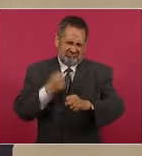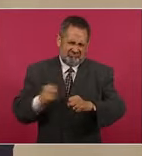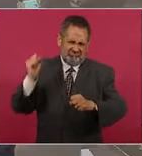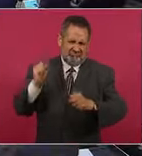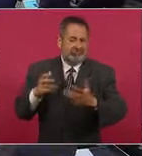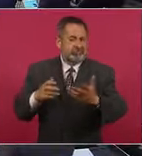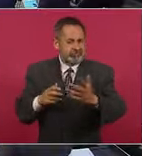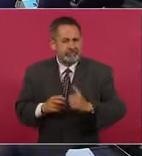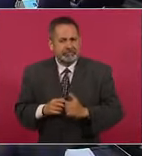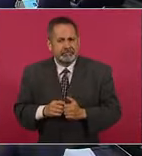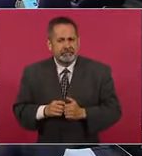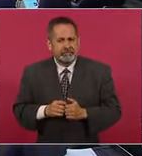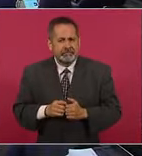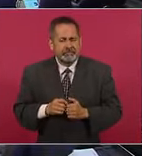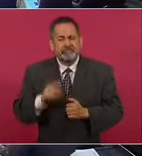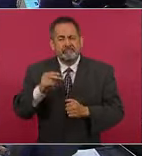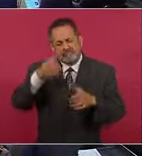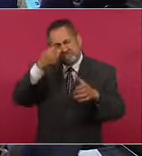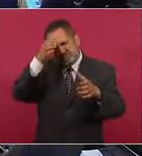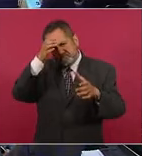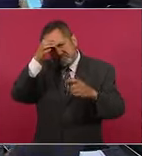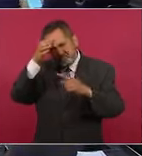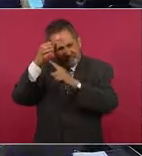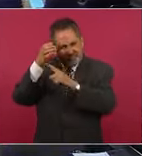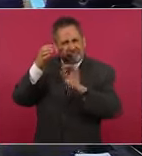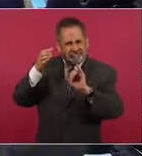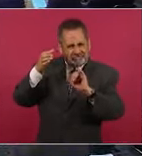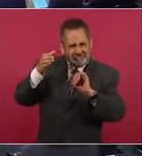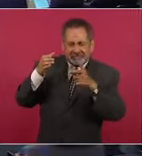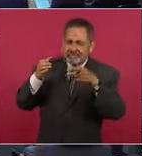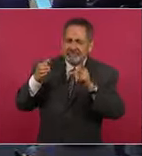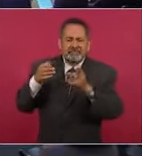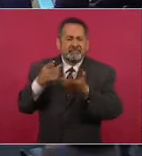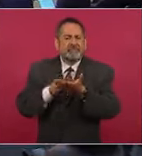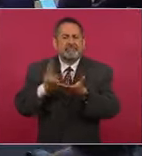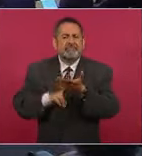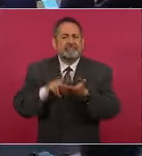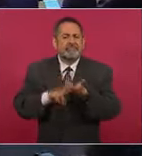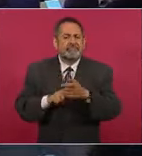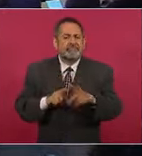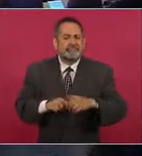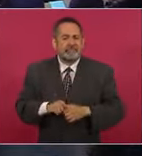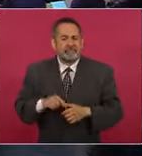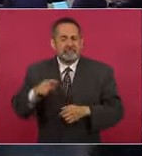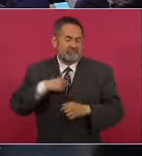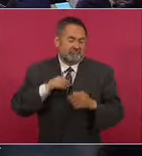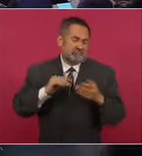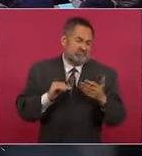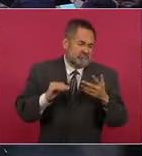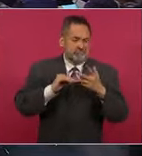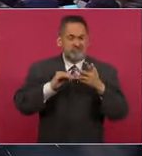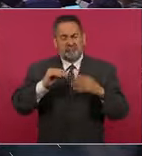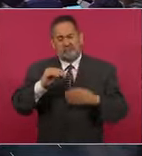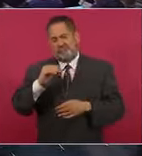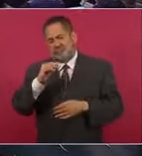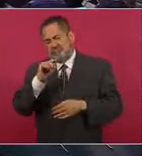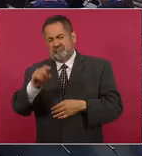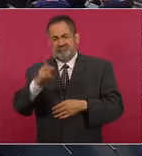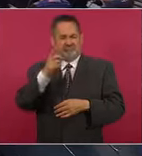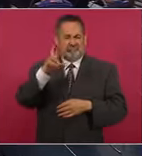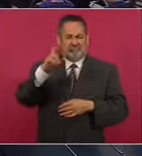Pero no solo es el conocimiento, o sea, aquí no es ser maestro o doctor de